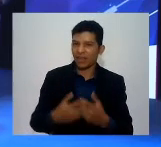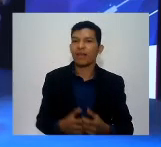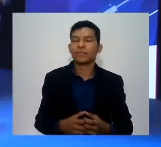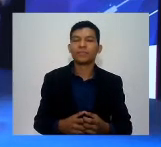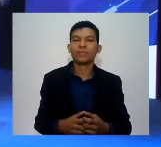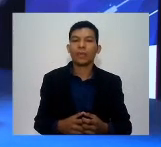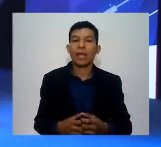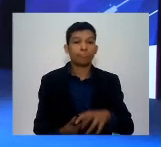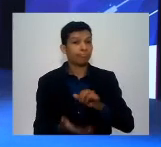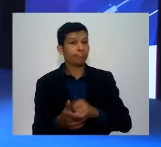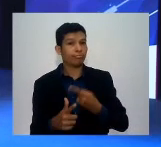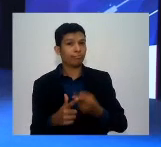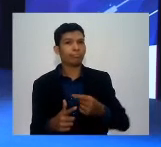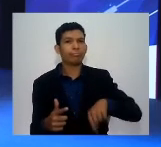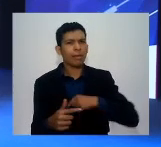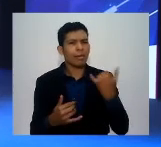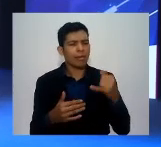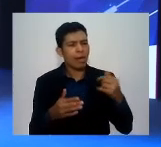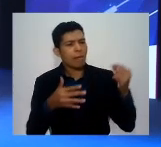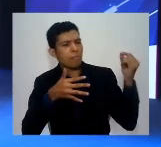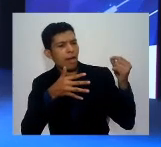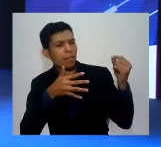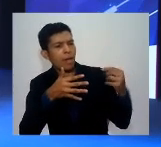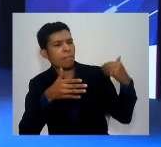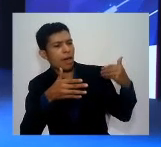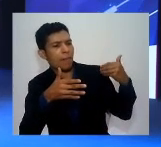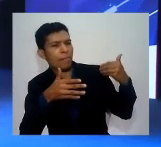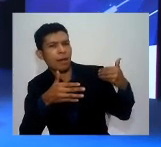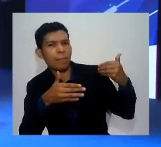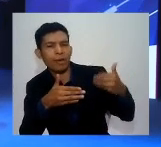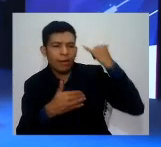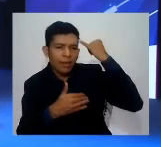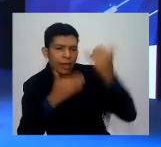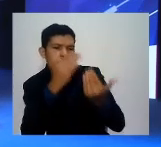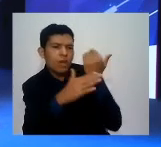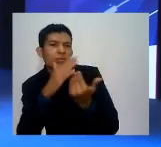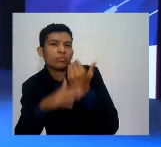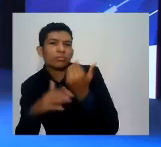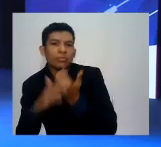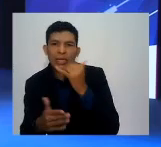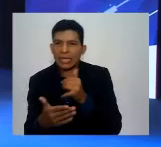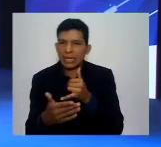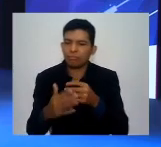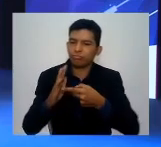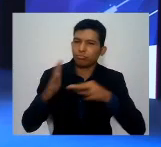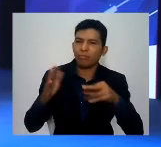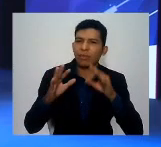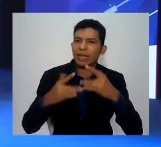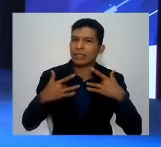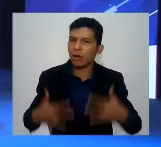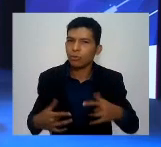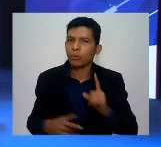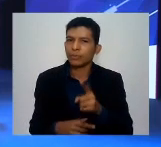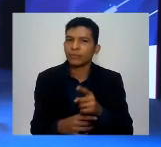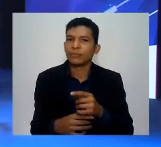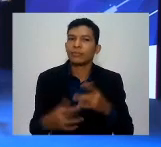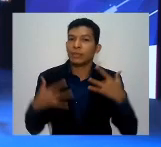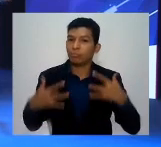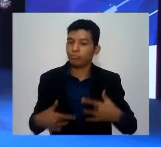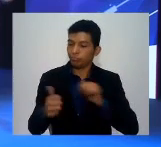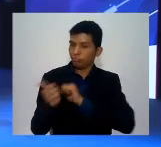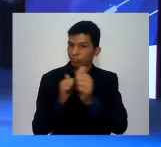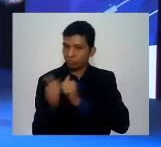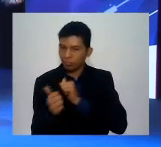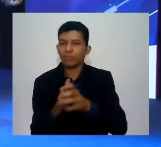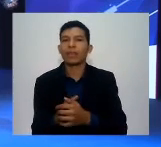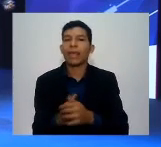de estas personas. ¿Por qué? Pues porque durante los entrenamientos a veces no es fácil tener la cantidad de gente que pueda ayudar